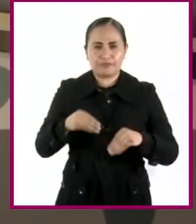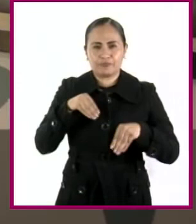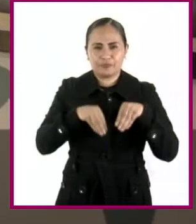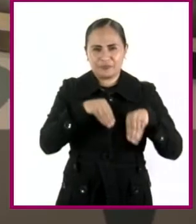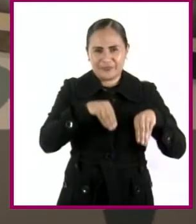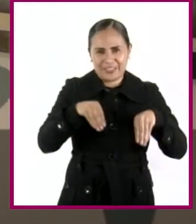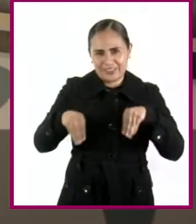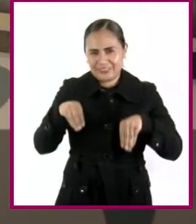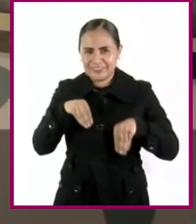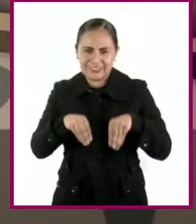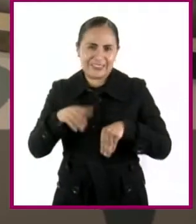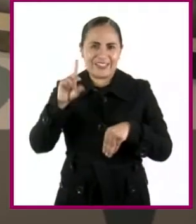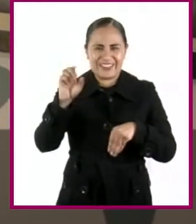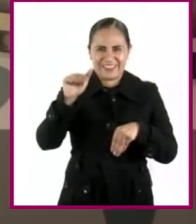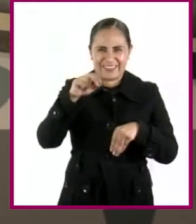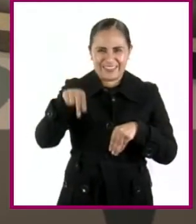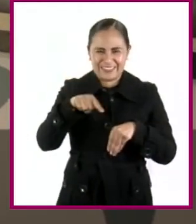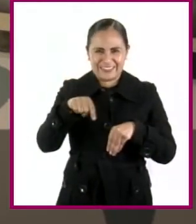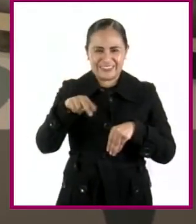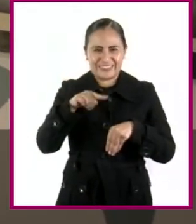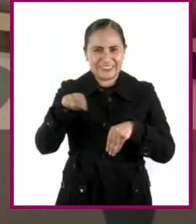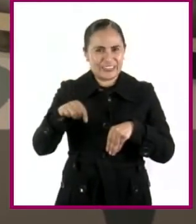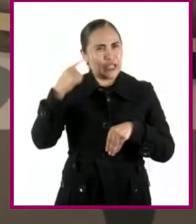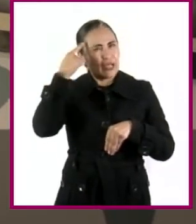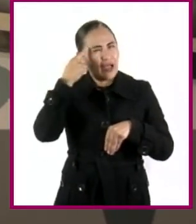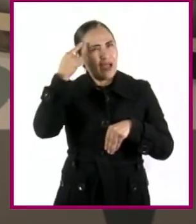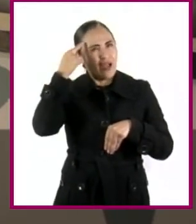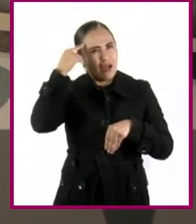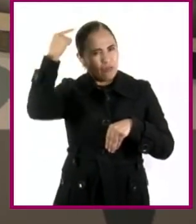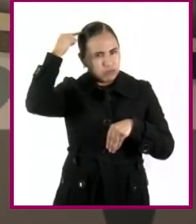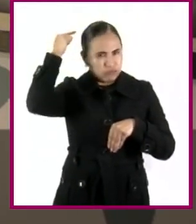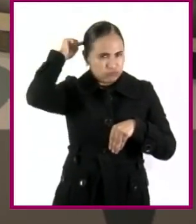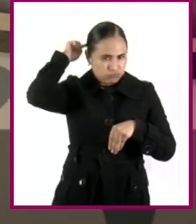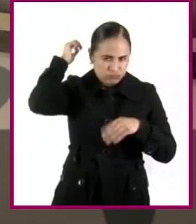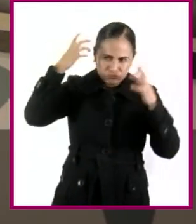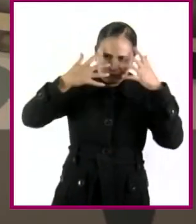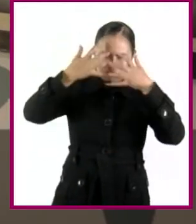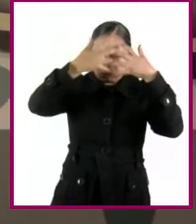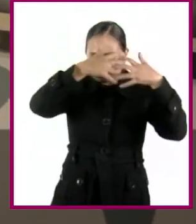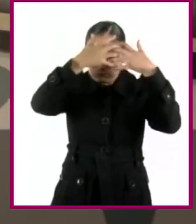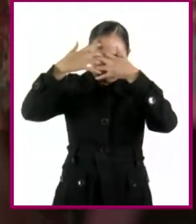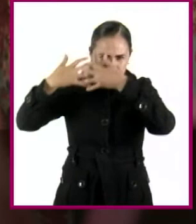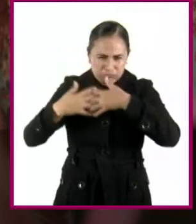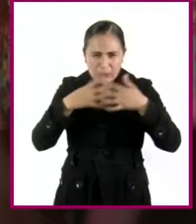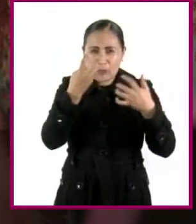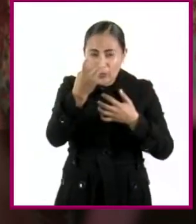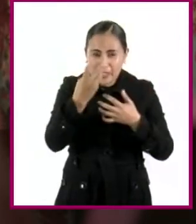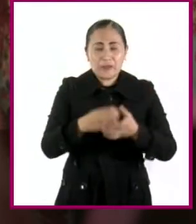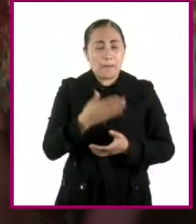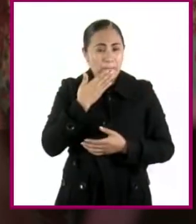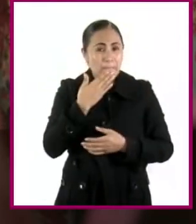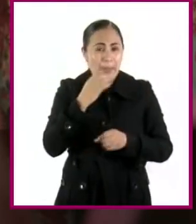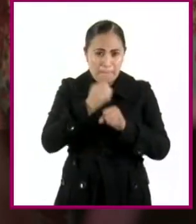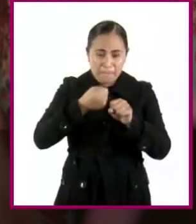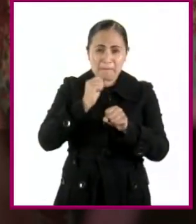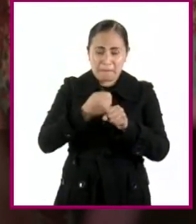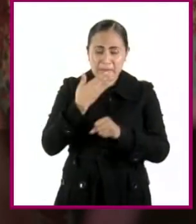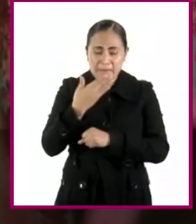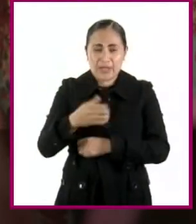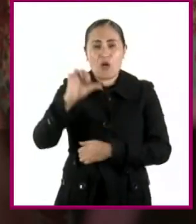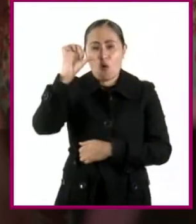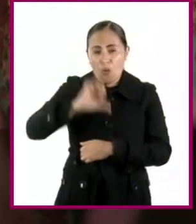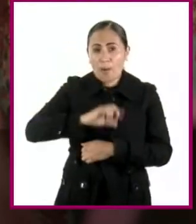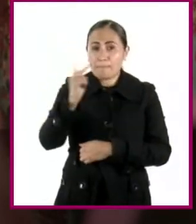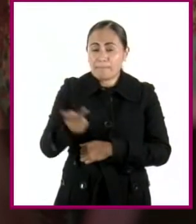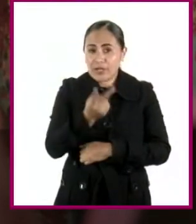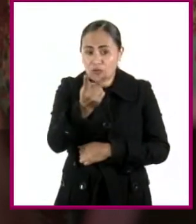presencia tiene en diferentes partes de nuestro cerebro. Y por eso es tan importante esta práctica. La pregunta mágica de hoy